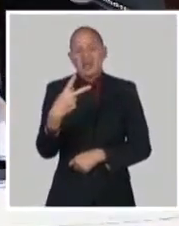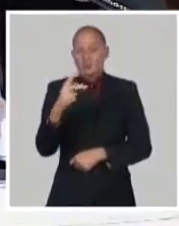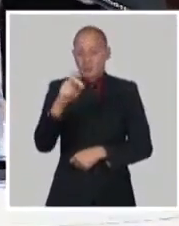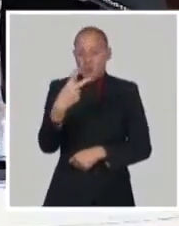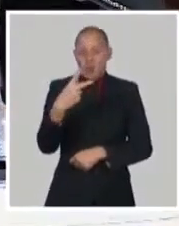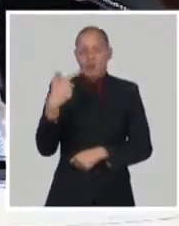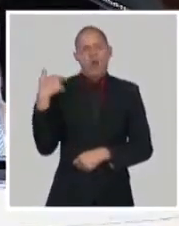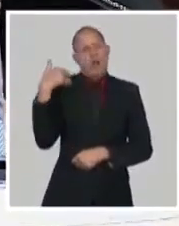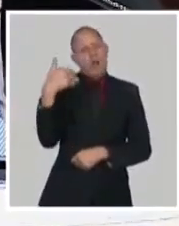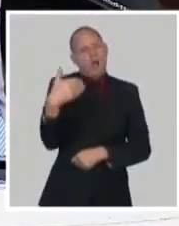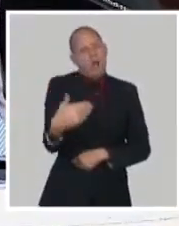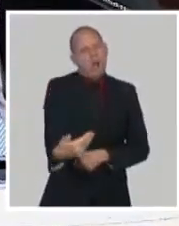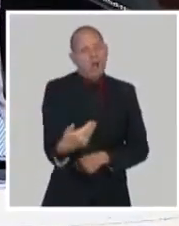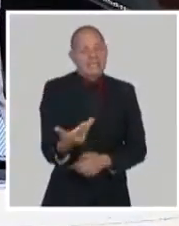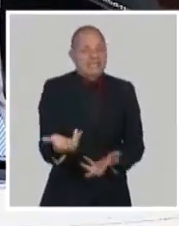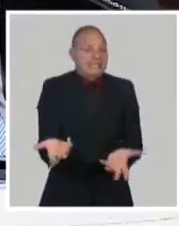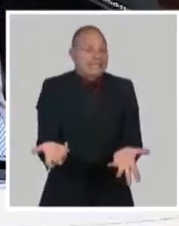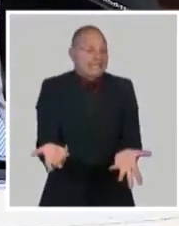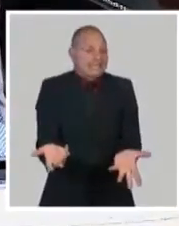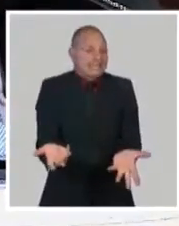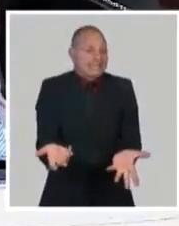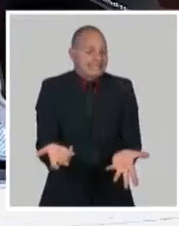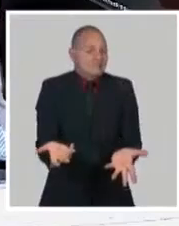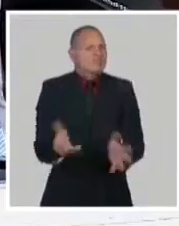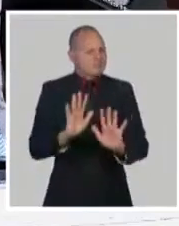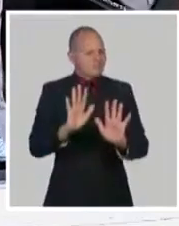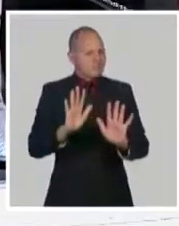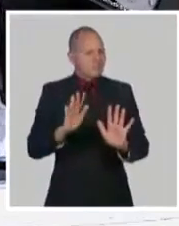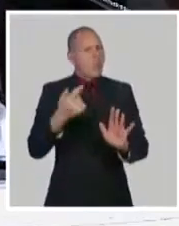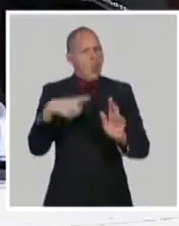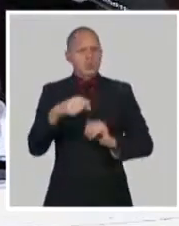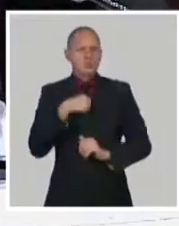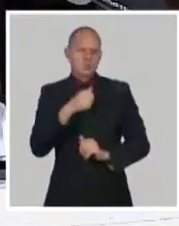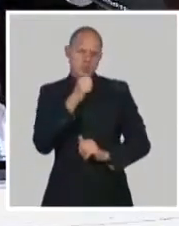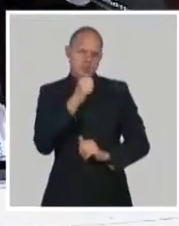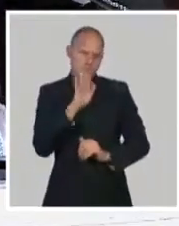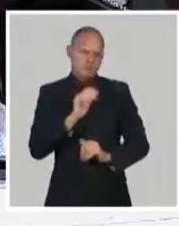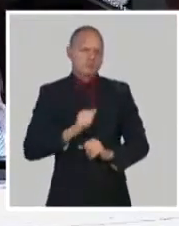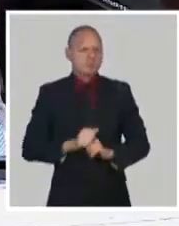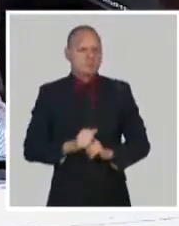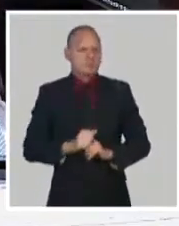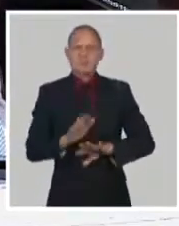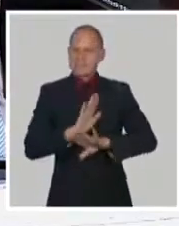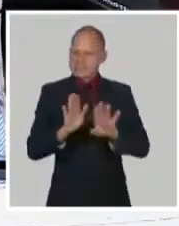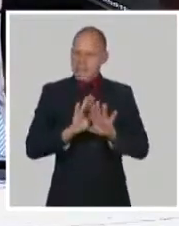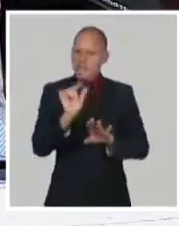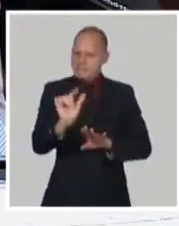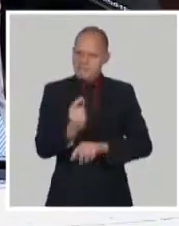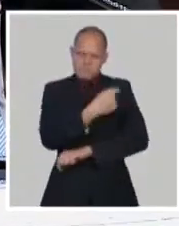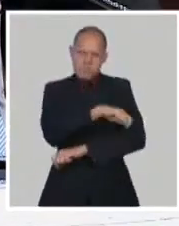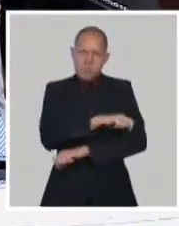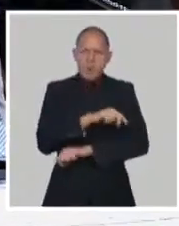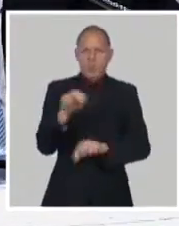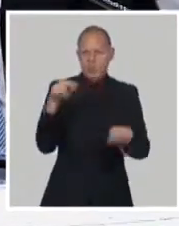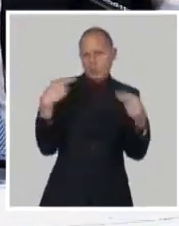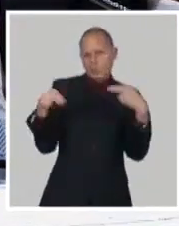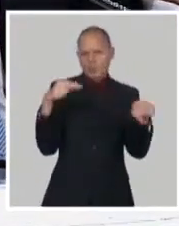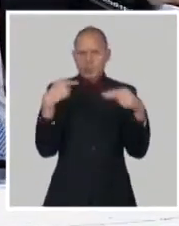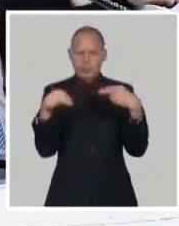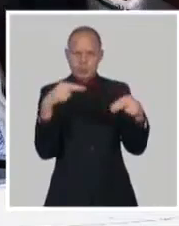eso me lleva también a una pregunta a usted, porque entre las muchas opiniones que hemos recibido en estos días está